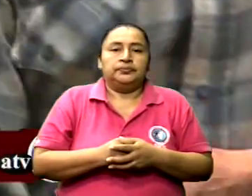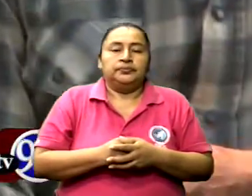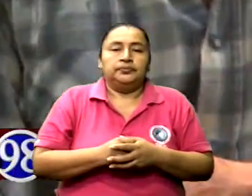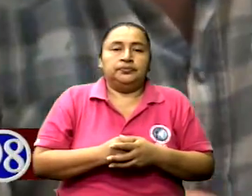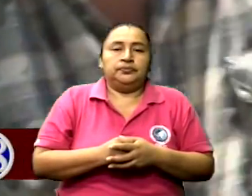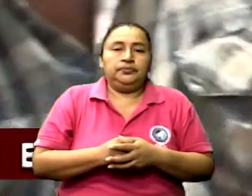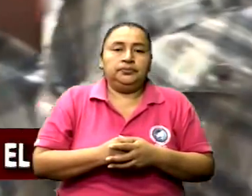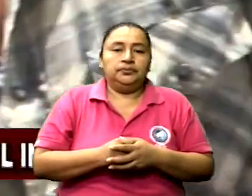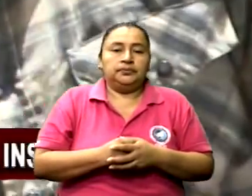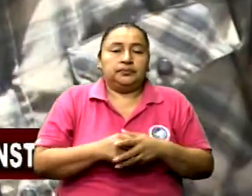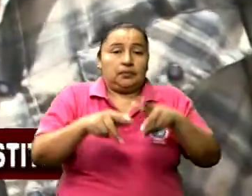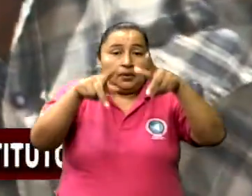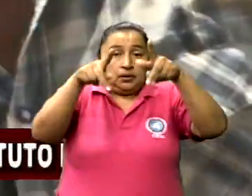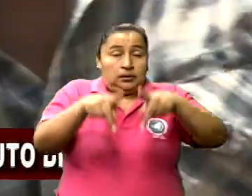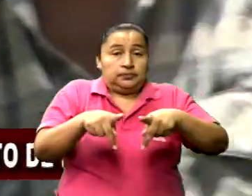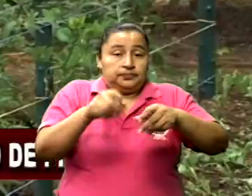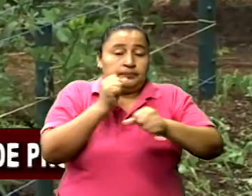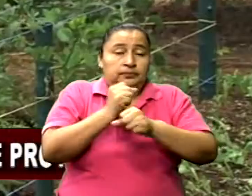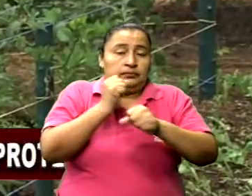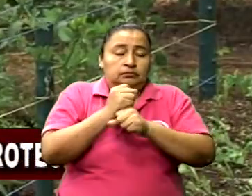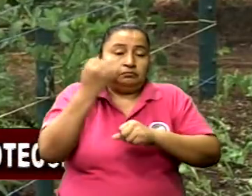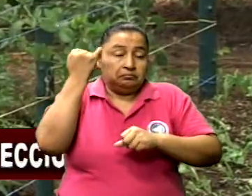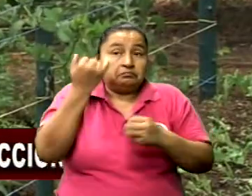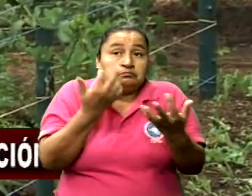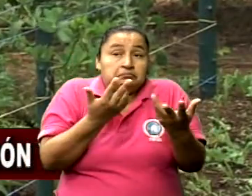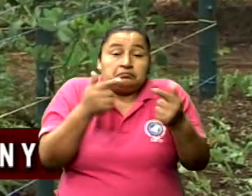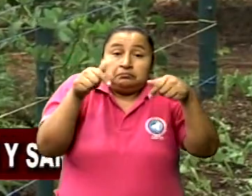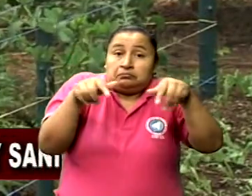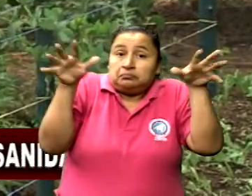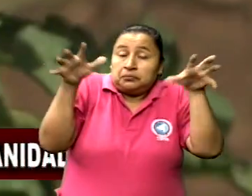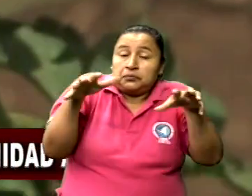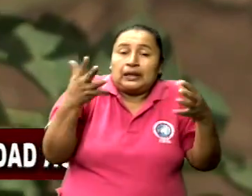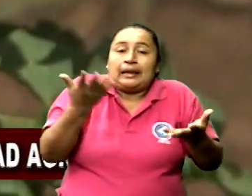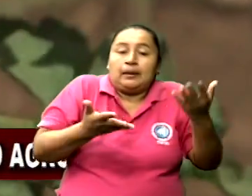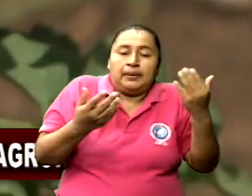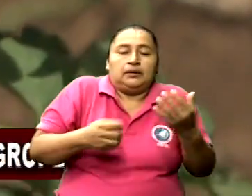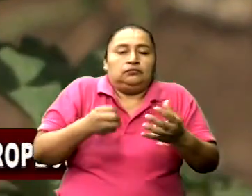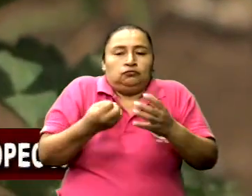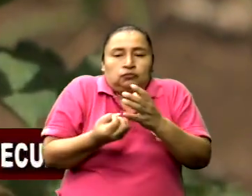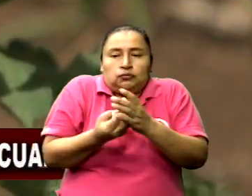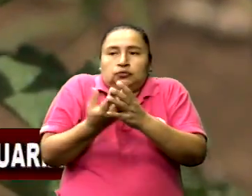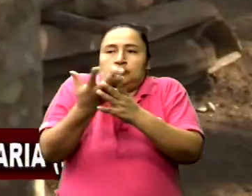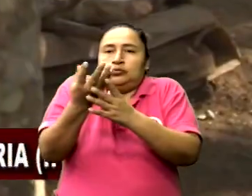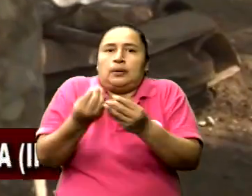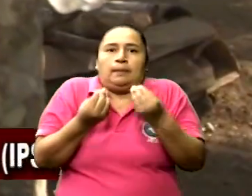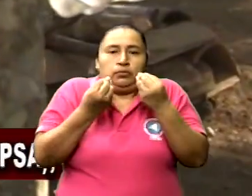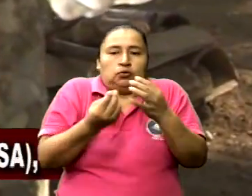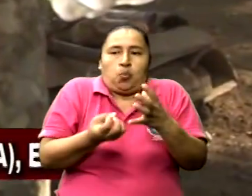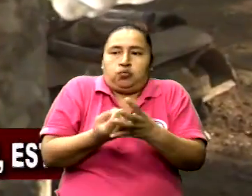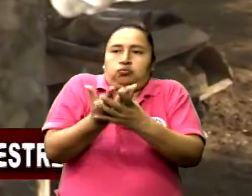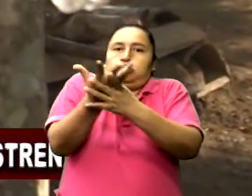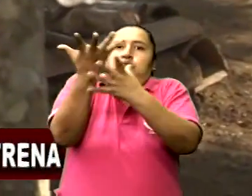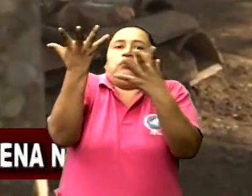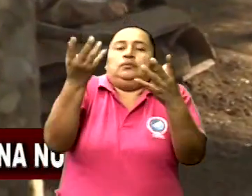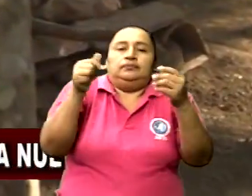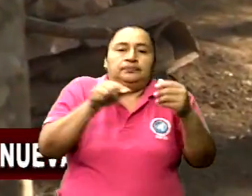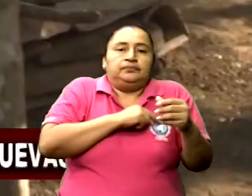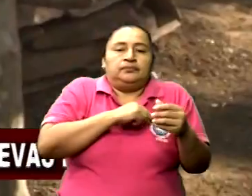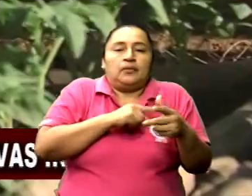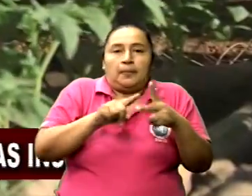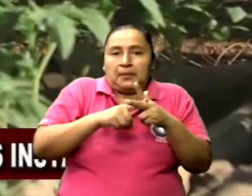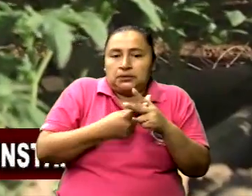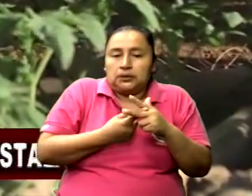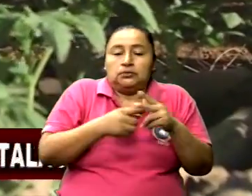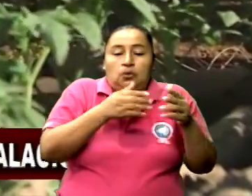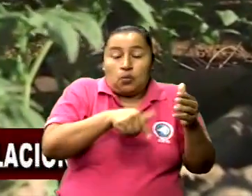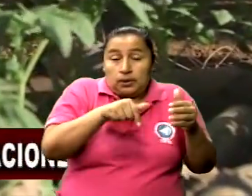Los productores tienen la expectativa que con este invierno el ciclo agrícola sea abundante, desde la cosecha de primera